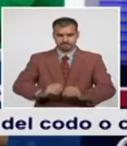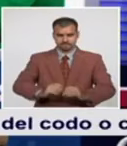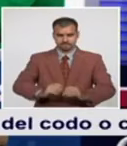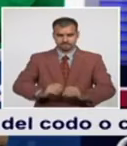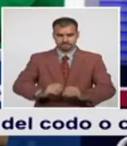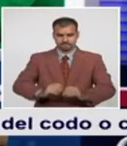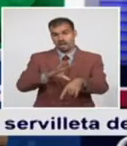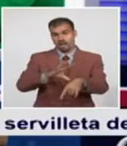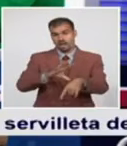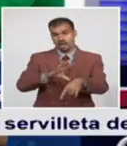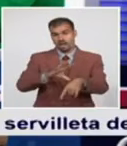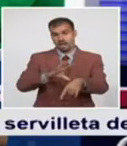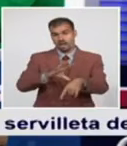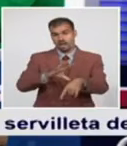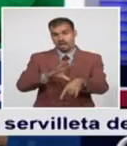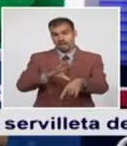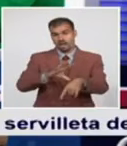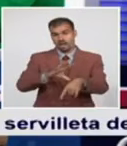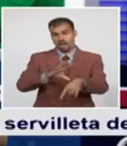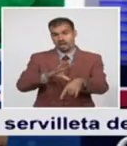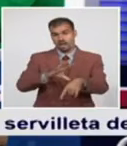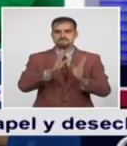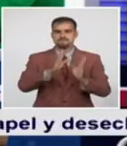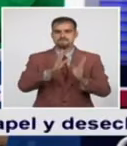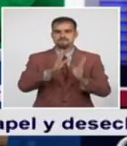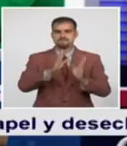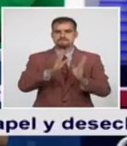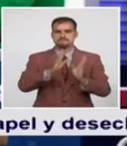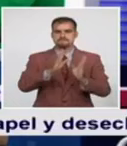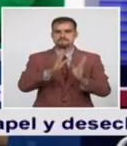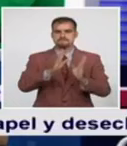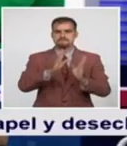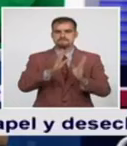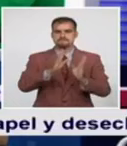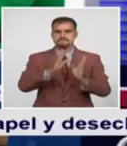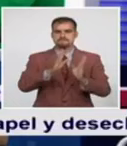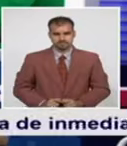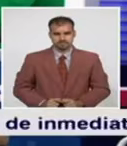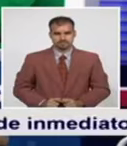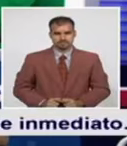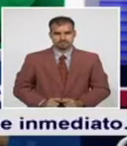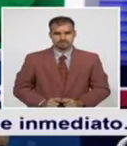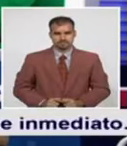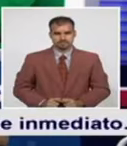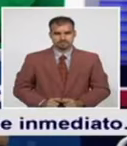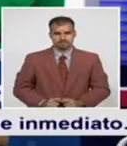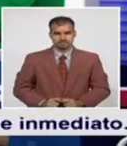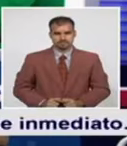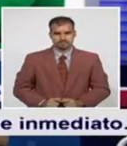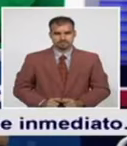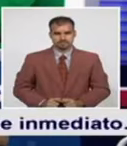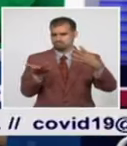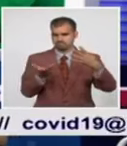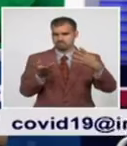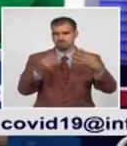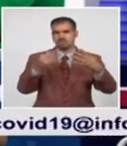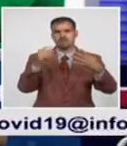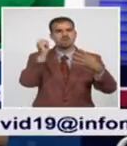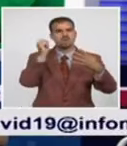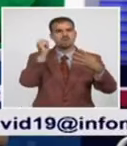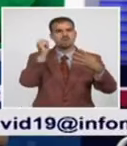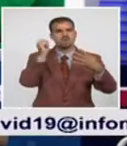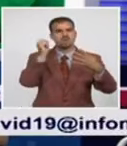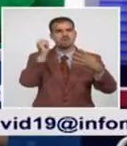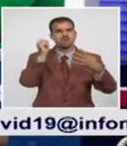comorbilidades que pronosticaban una evolución desfavorable. Y una paciente de 62 años de edad del municipio de